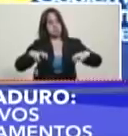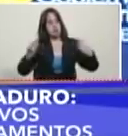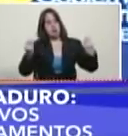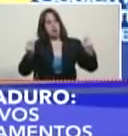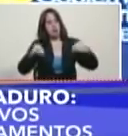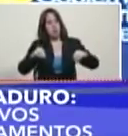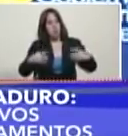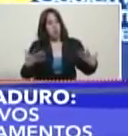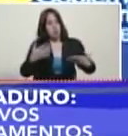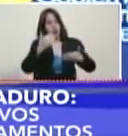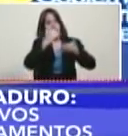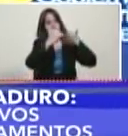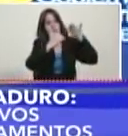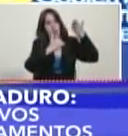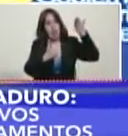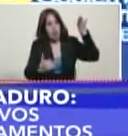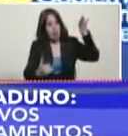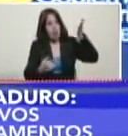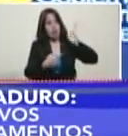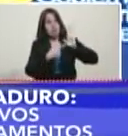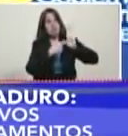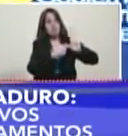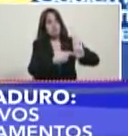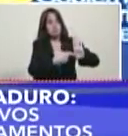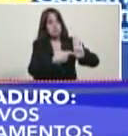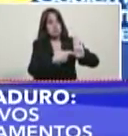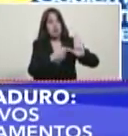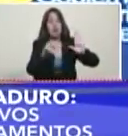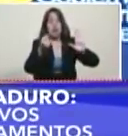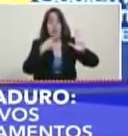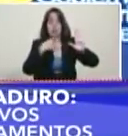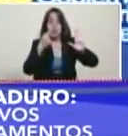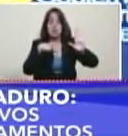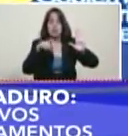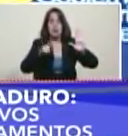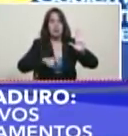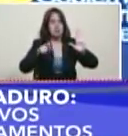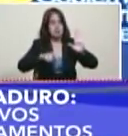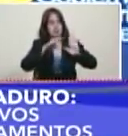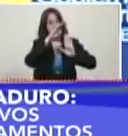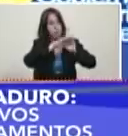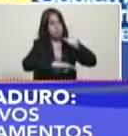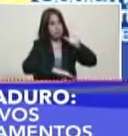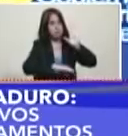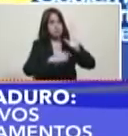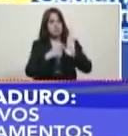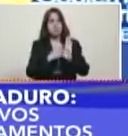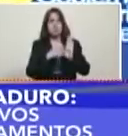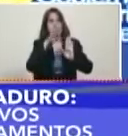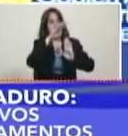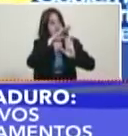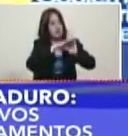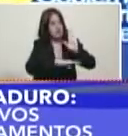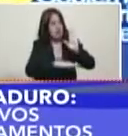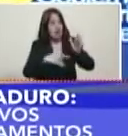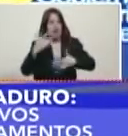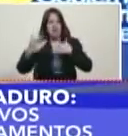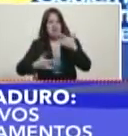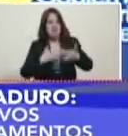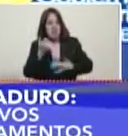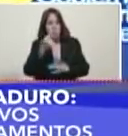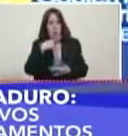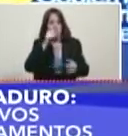Aquí tengo la lista. Esta es la lista de fármacos que necesitamos. Esta es la lista de principios activos que